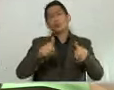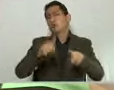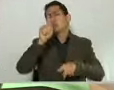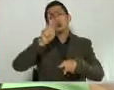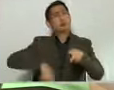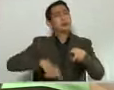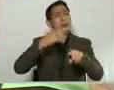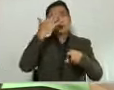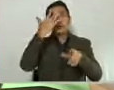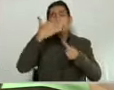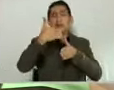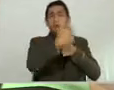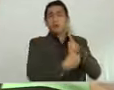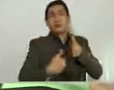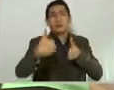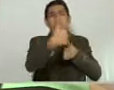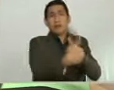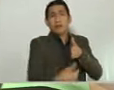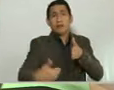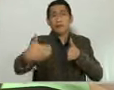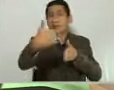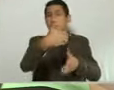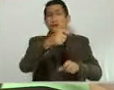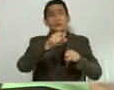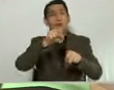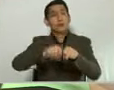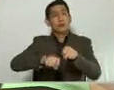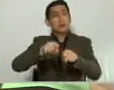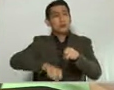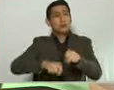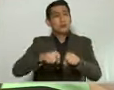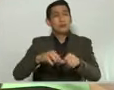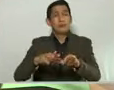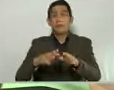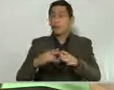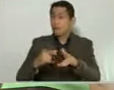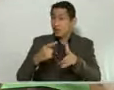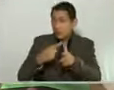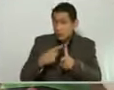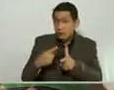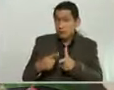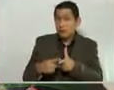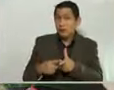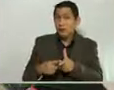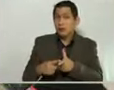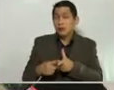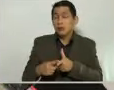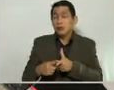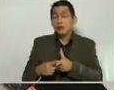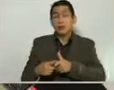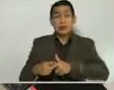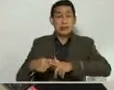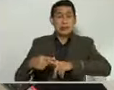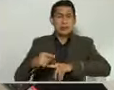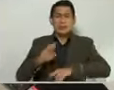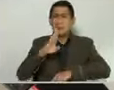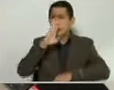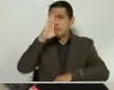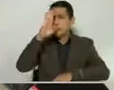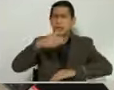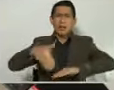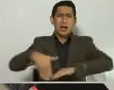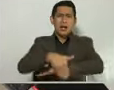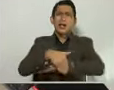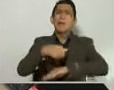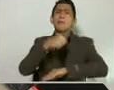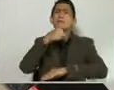decenas de años dañadas. Y esta obra, sí, en cada apertura de una calle nos representa una sorpresa. Pero estamos colocando